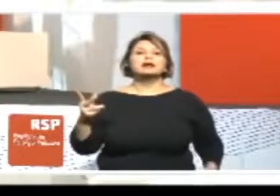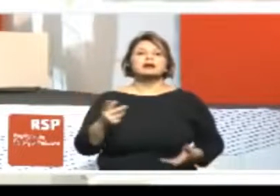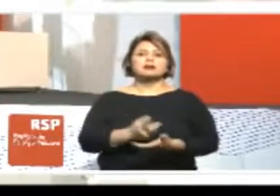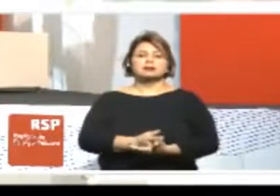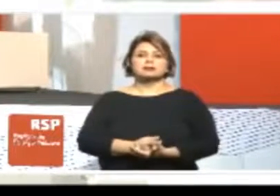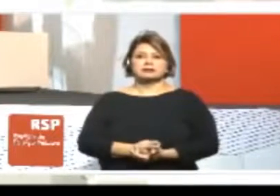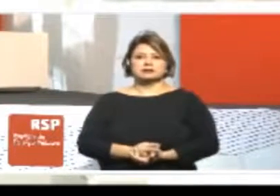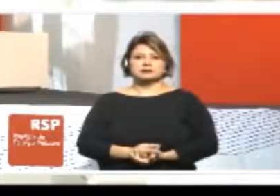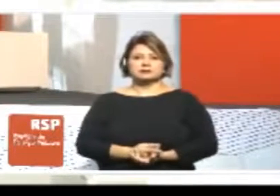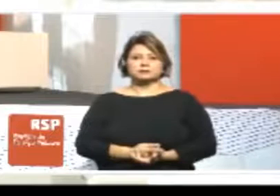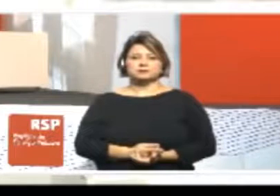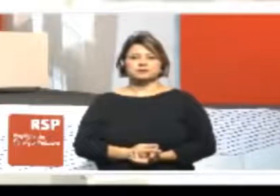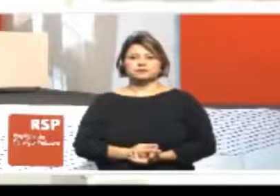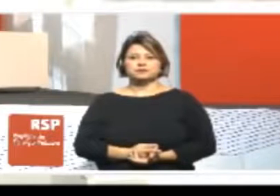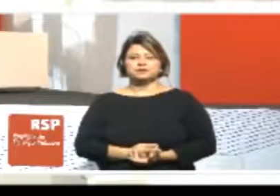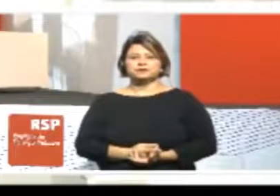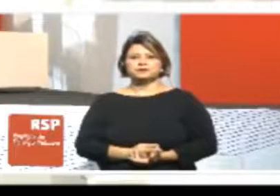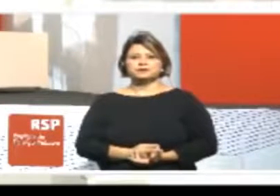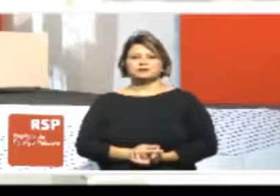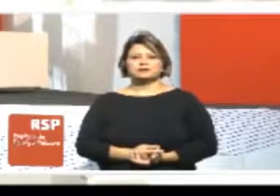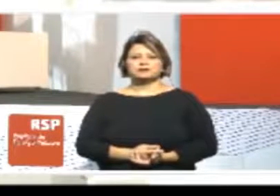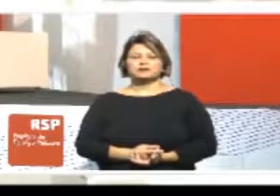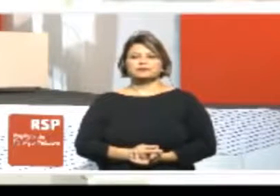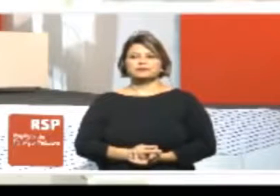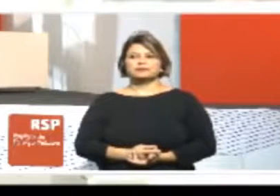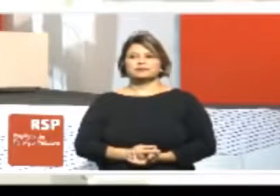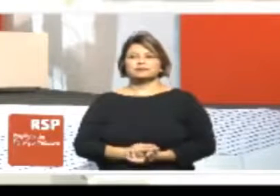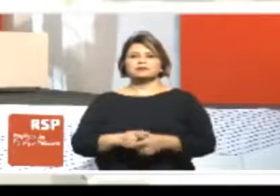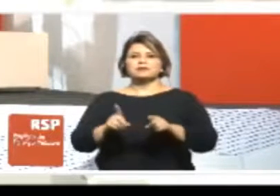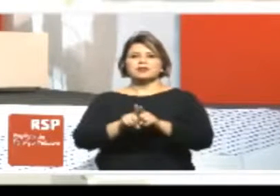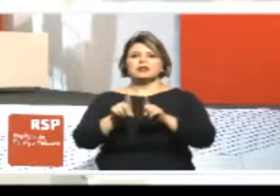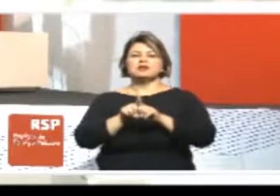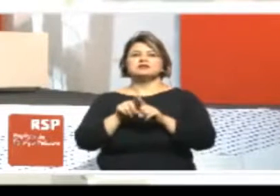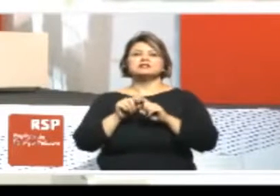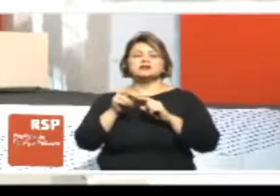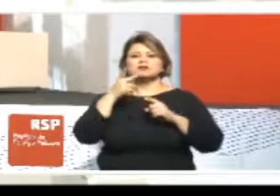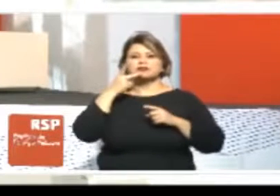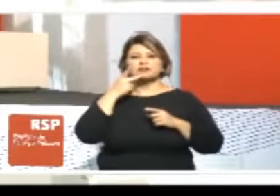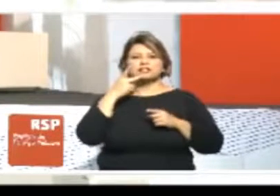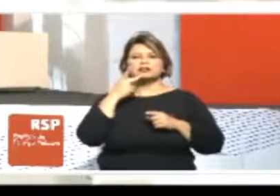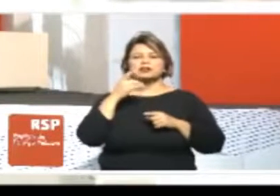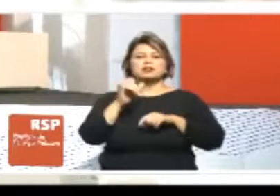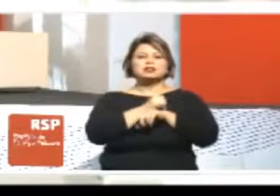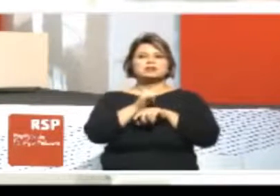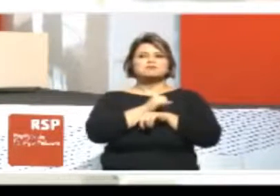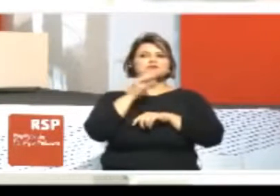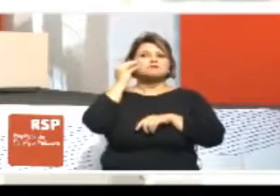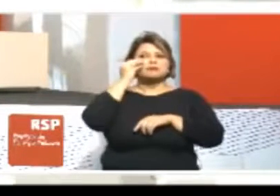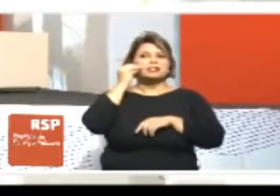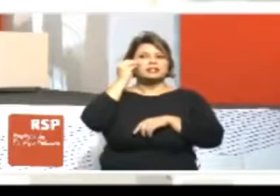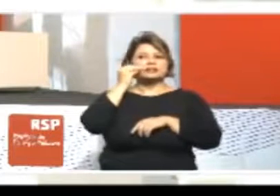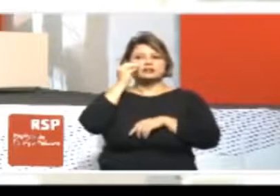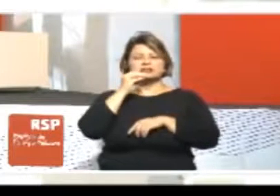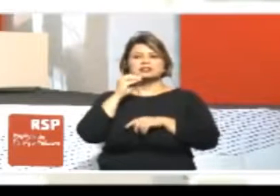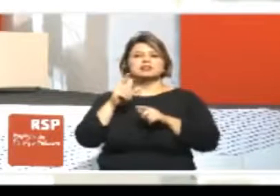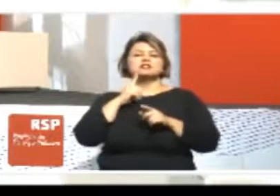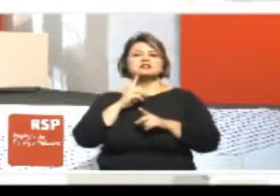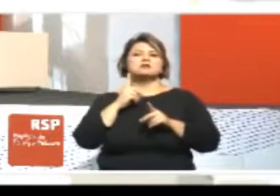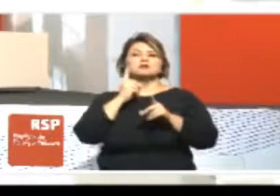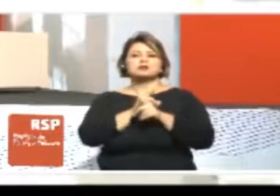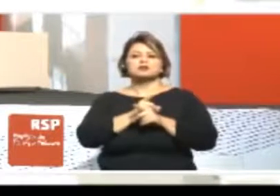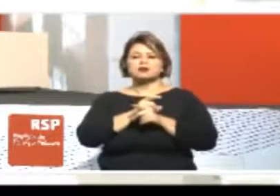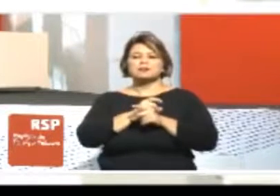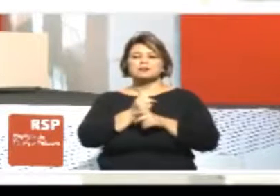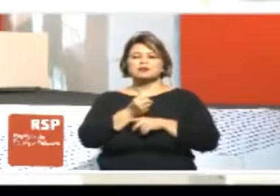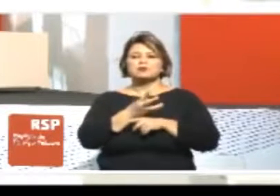ven, enseguida donde dice Local Experience and Constraint, muestra que ese número está con signo negativo.